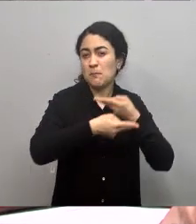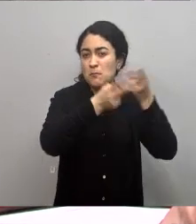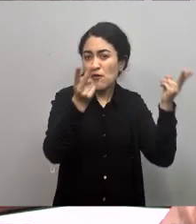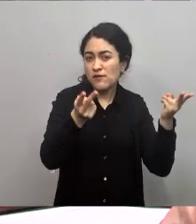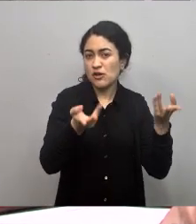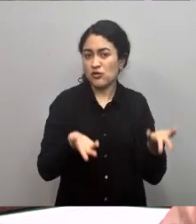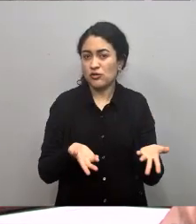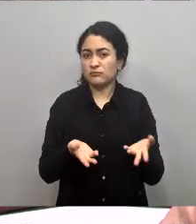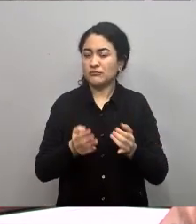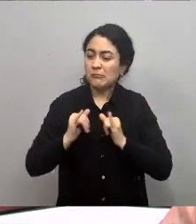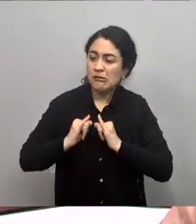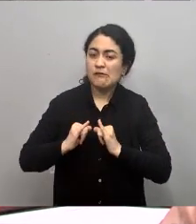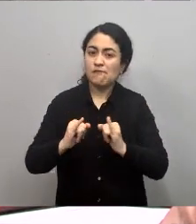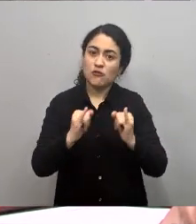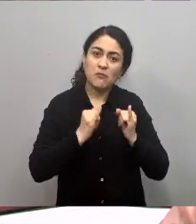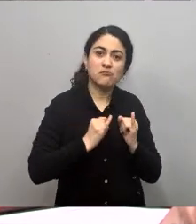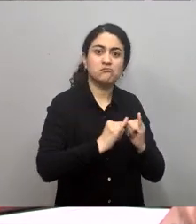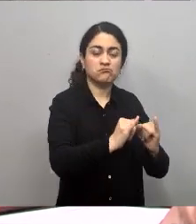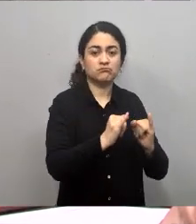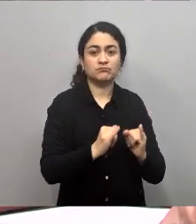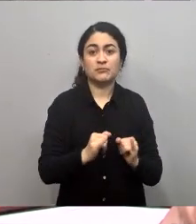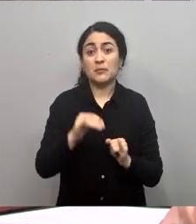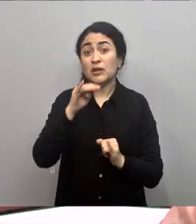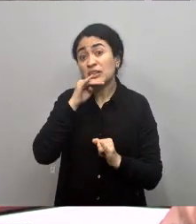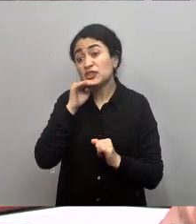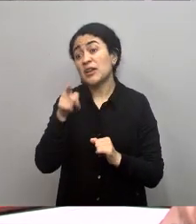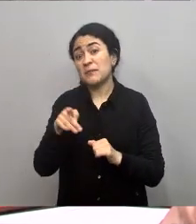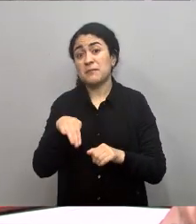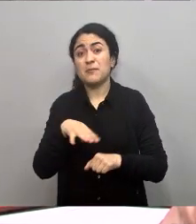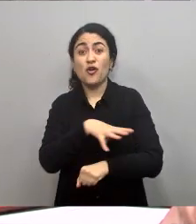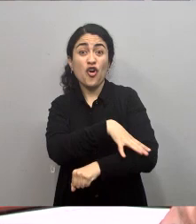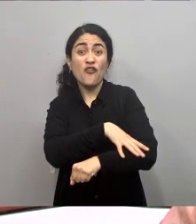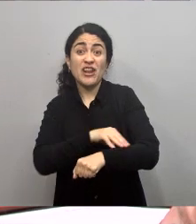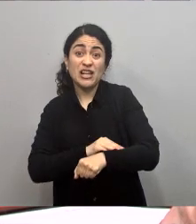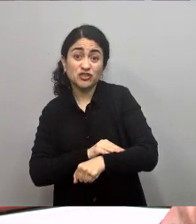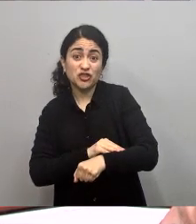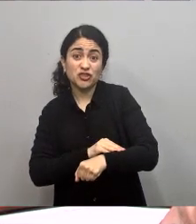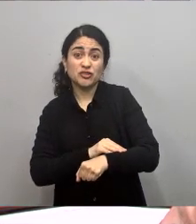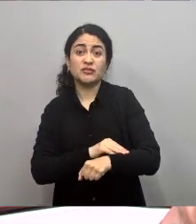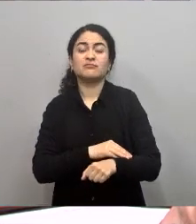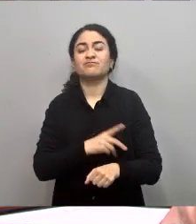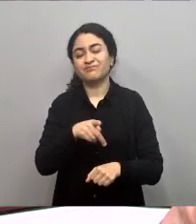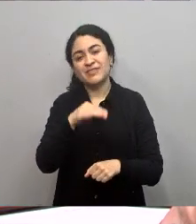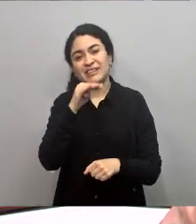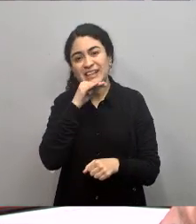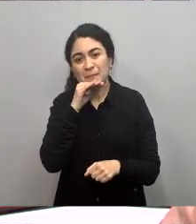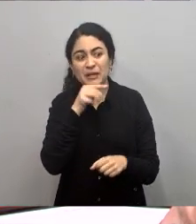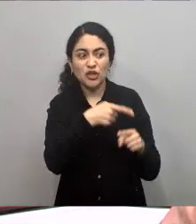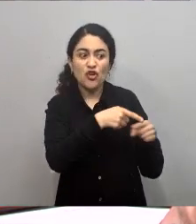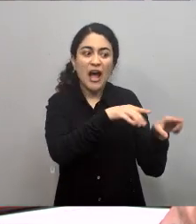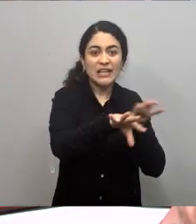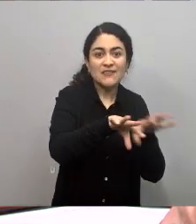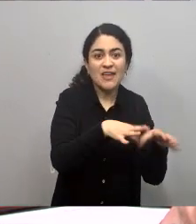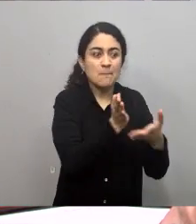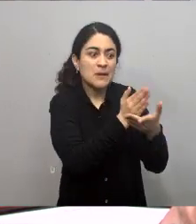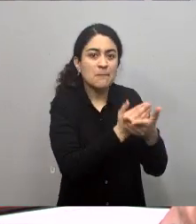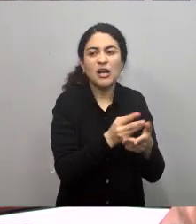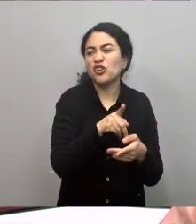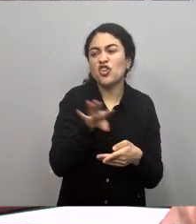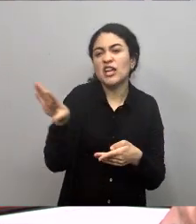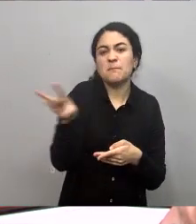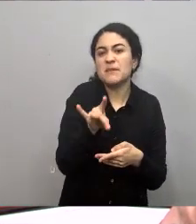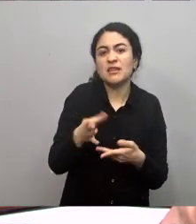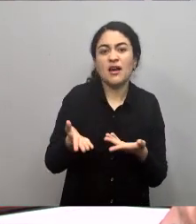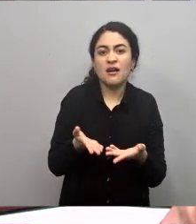también, porque esto de repente también se da de repente a las gobernaciones. Las gobernaciones también hacen actividades, muchas veces nos invitan a